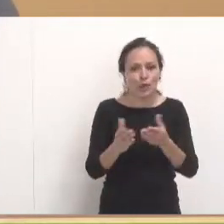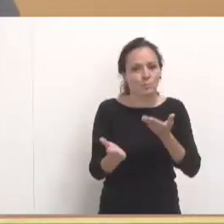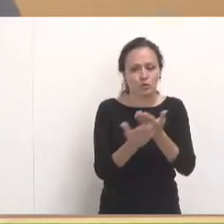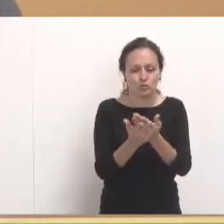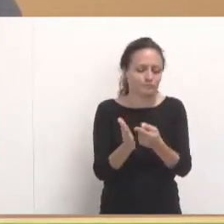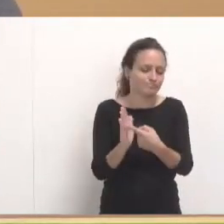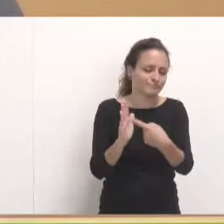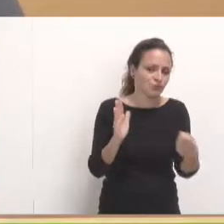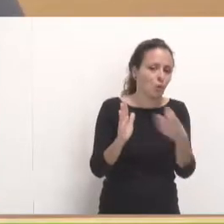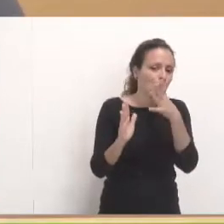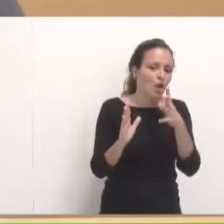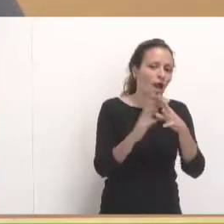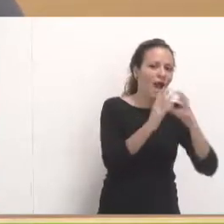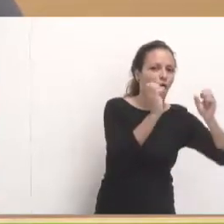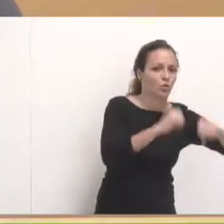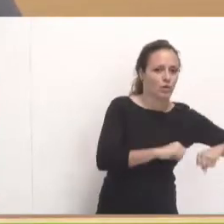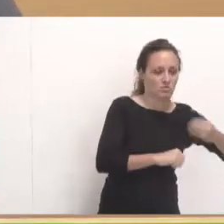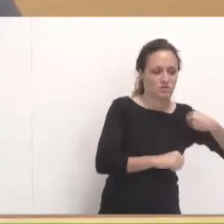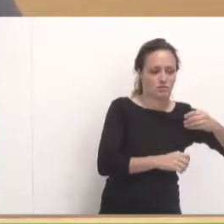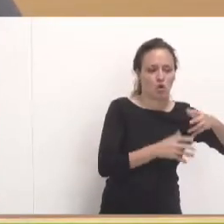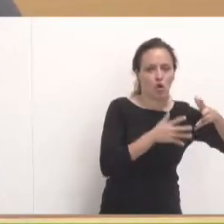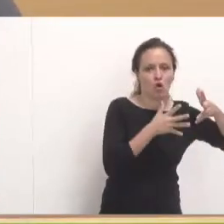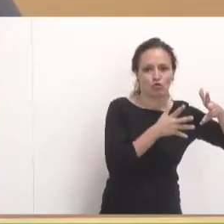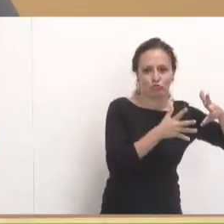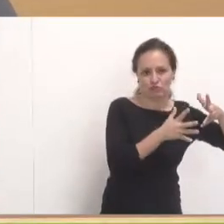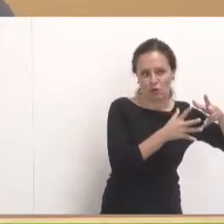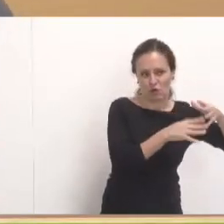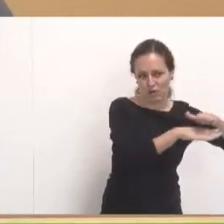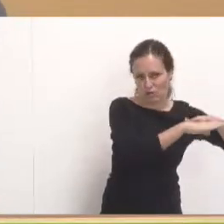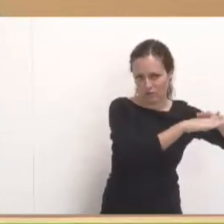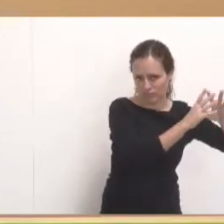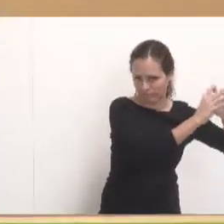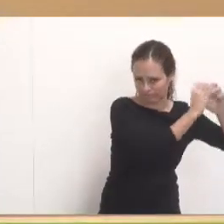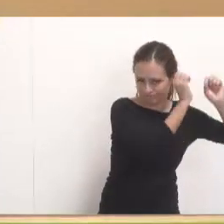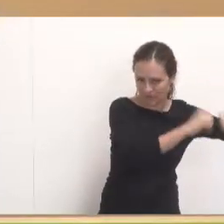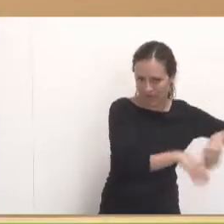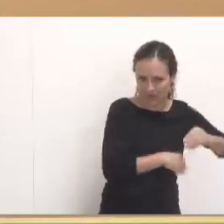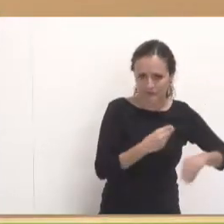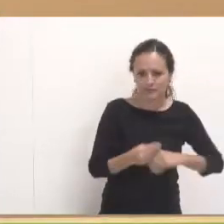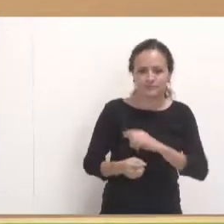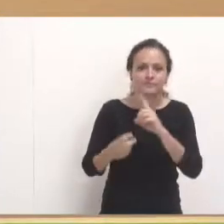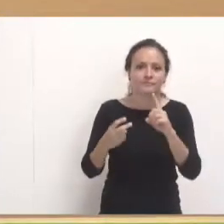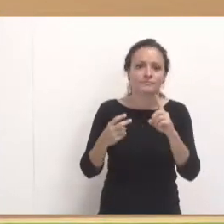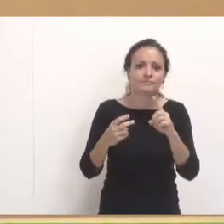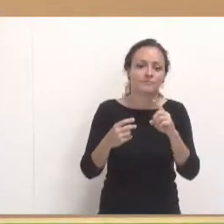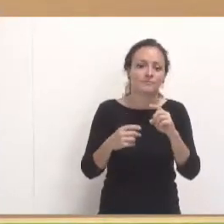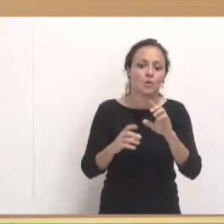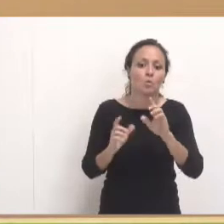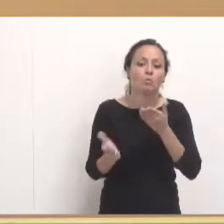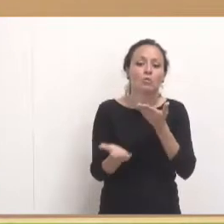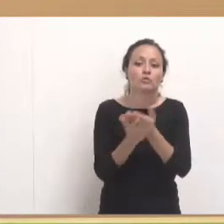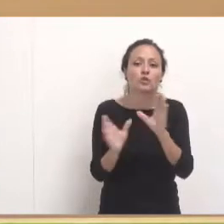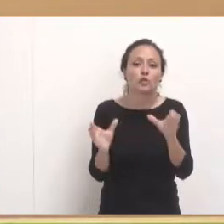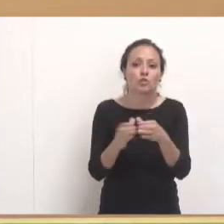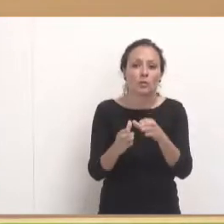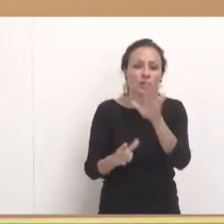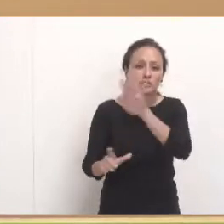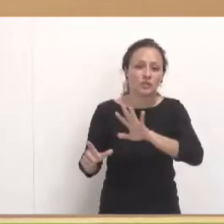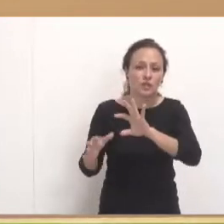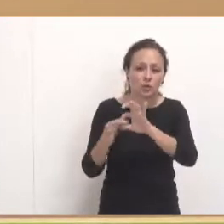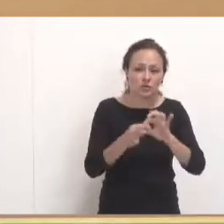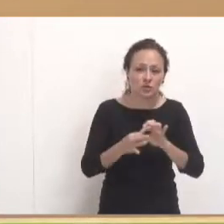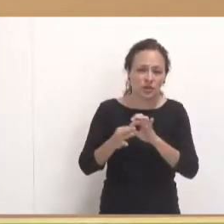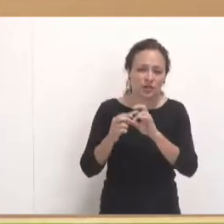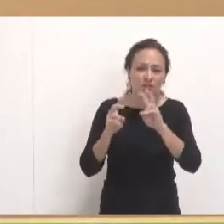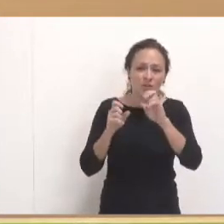acordar a tomar acuerdo en Consejo de Gobierno en el mismo sentido. Moción del Grupo Nacionalista de Coalición Canaria PNC sobre la inclusión de la